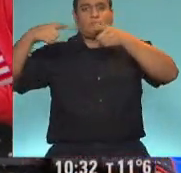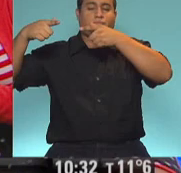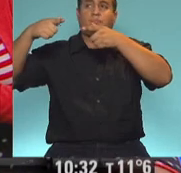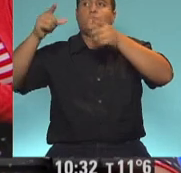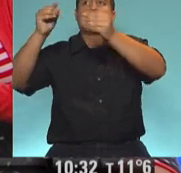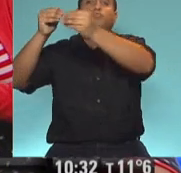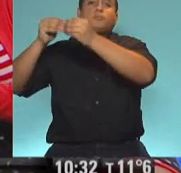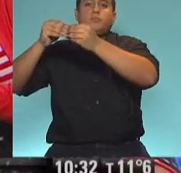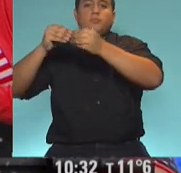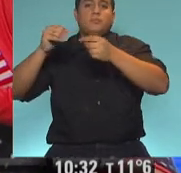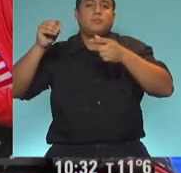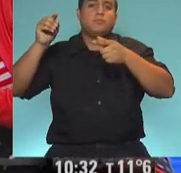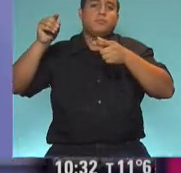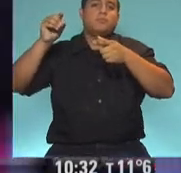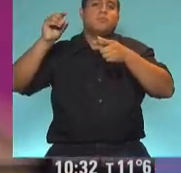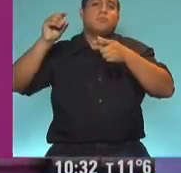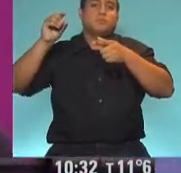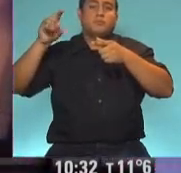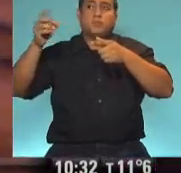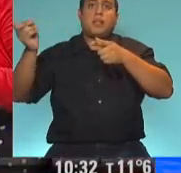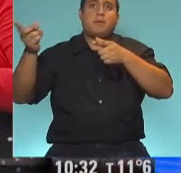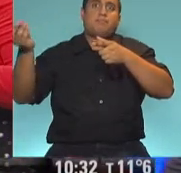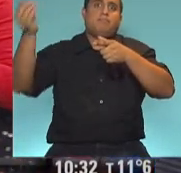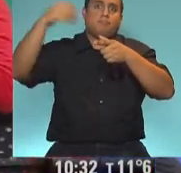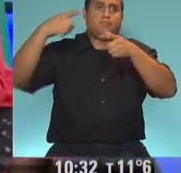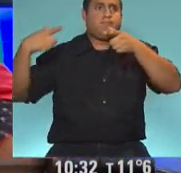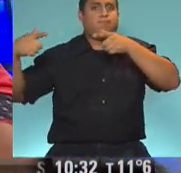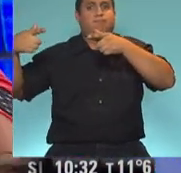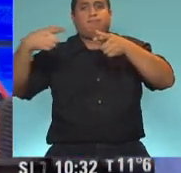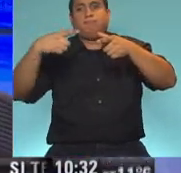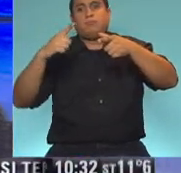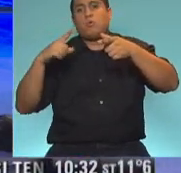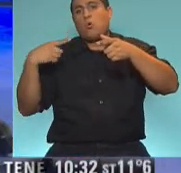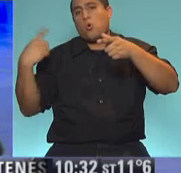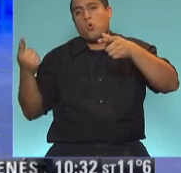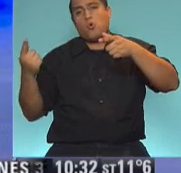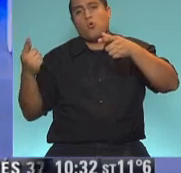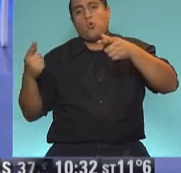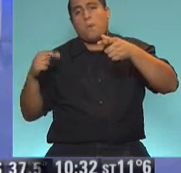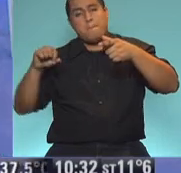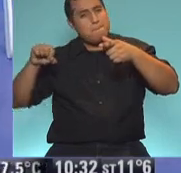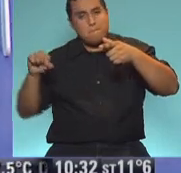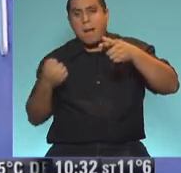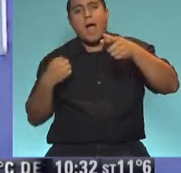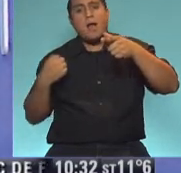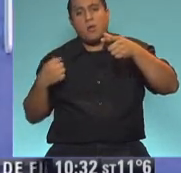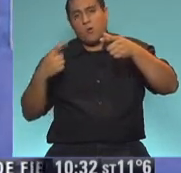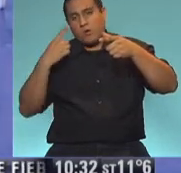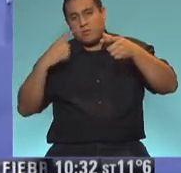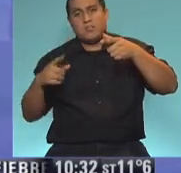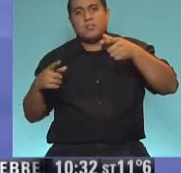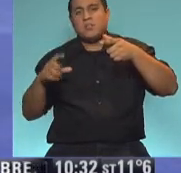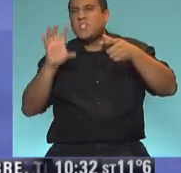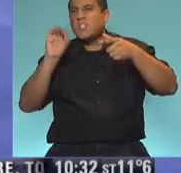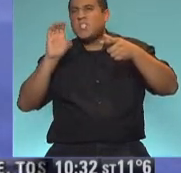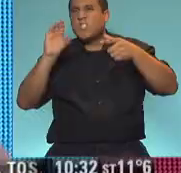llama... Cuchuflo. ¡Suba a la nave! Cuchuflo. Ahí está, perfecto. Y está el... Y este es malo, este sí, este tiene que ser. La